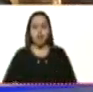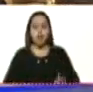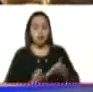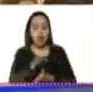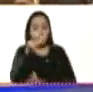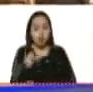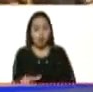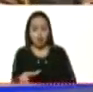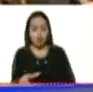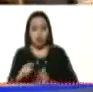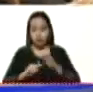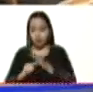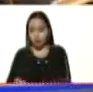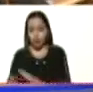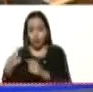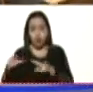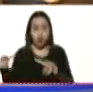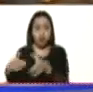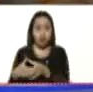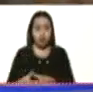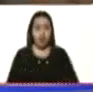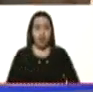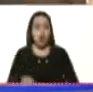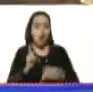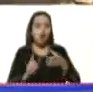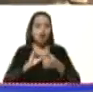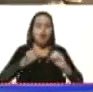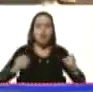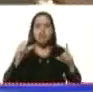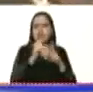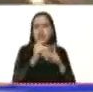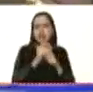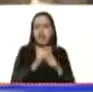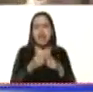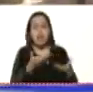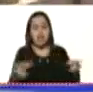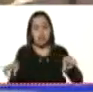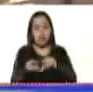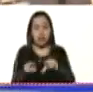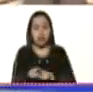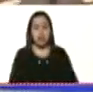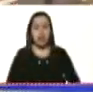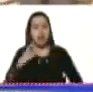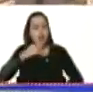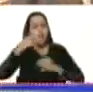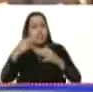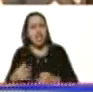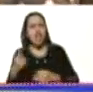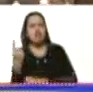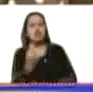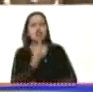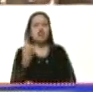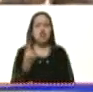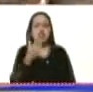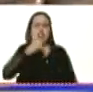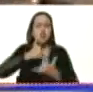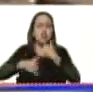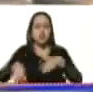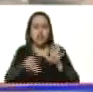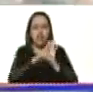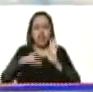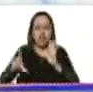esta: pero verdaderamente, solo la ignorancia de las leyes de naturaleza y la atrevida ciencia de